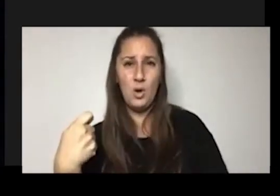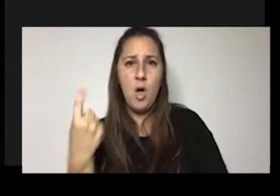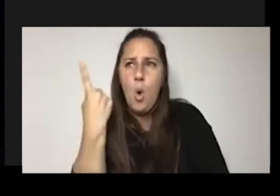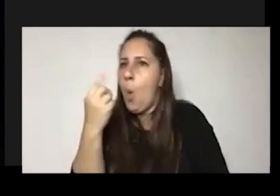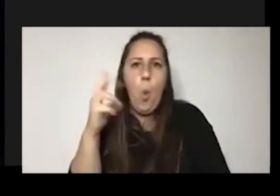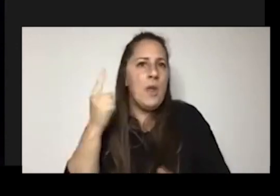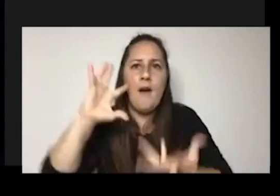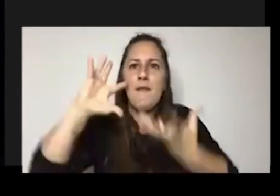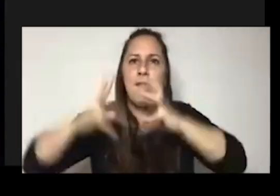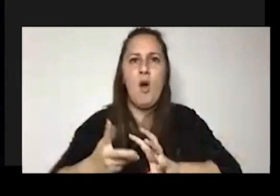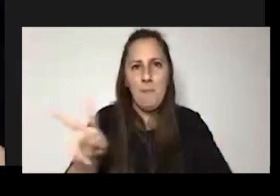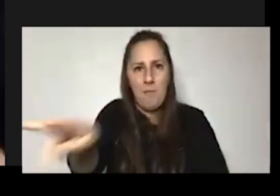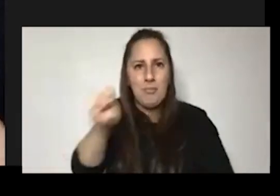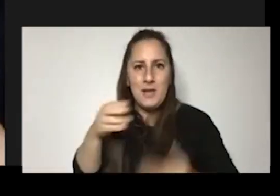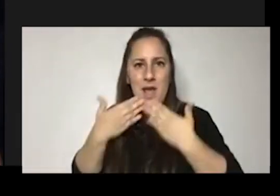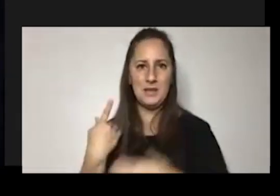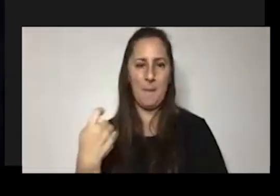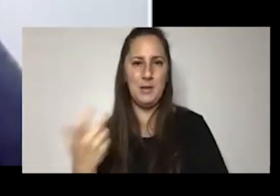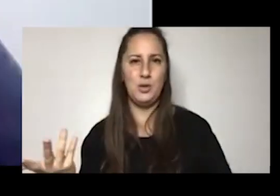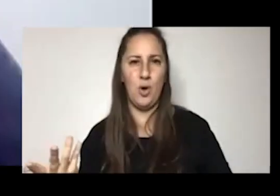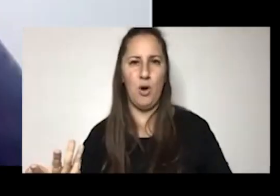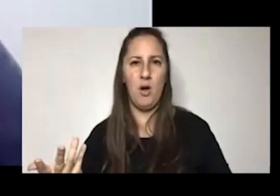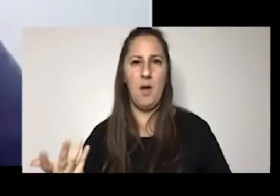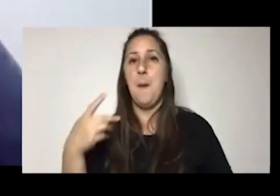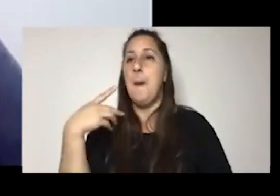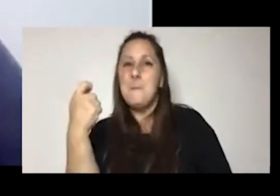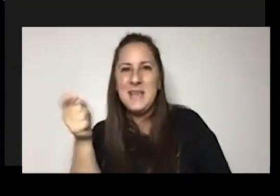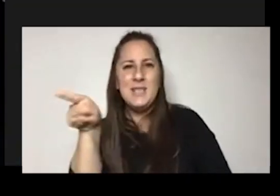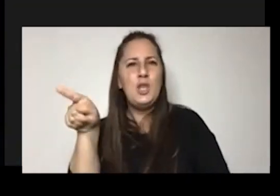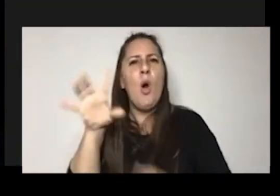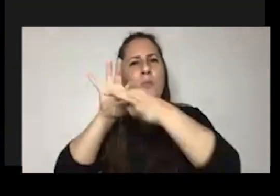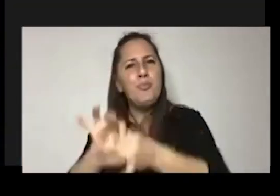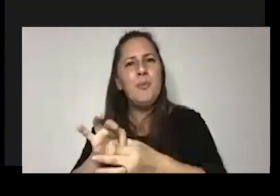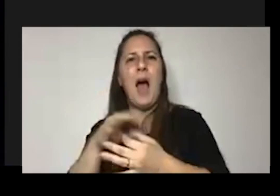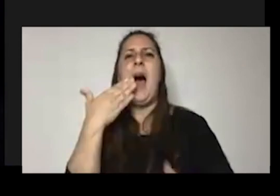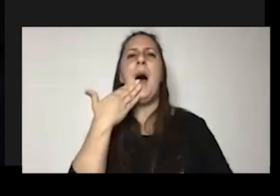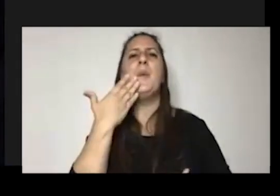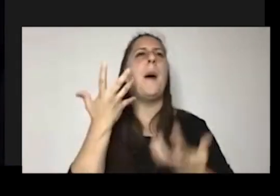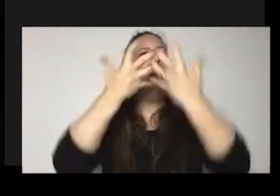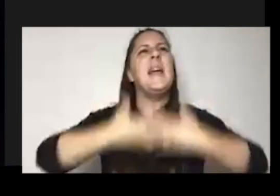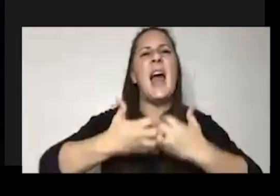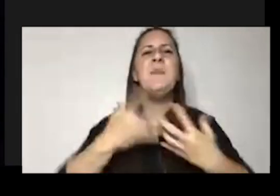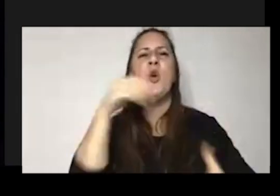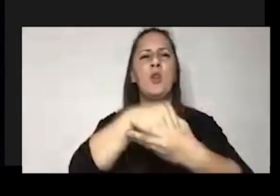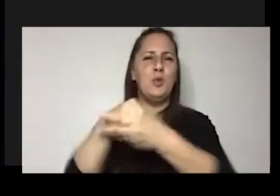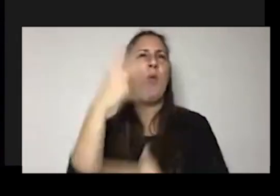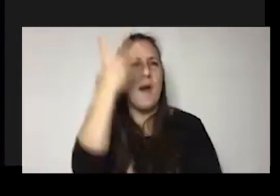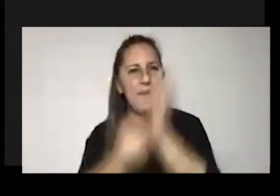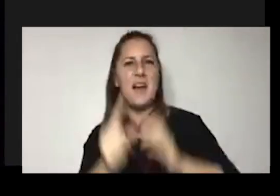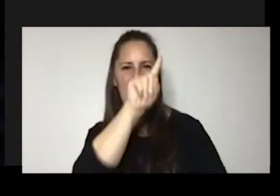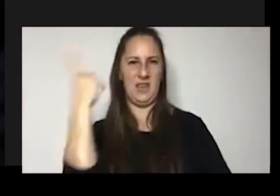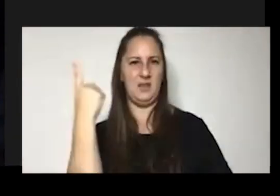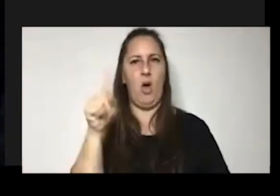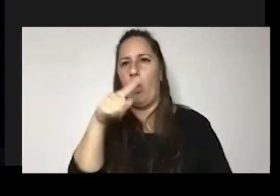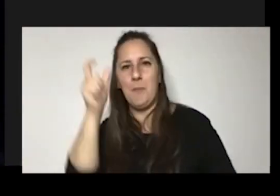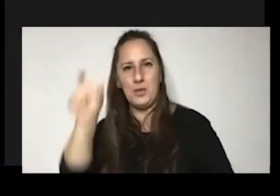pensión muchas veces habla más de las incapacidades del Estado de generar mecanismos de inclusión que de la propia persona con discapacidad.